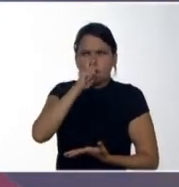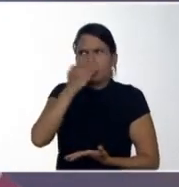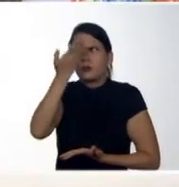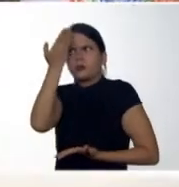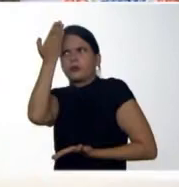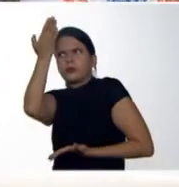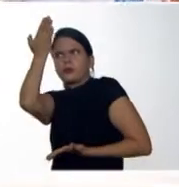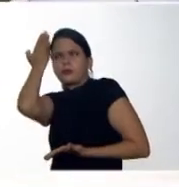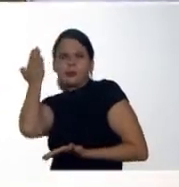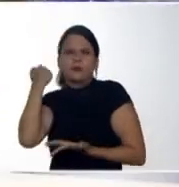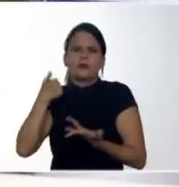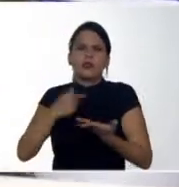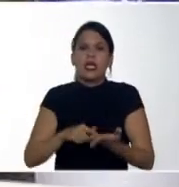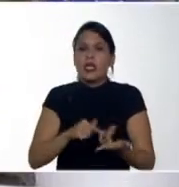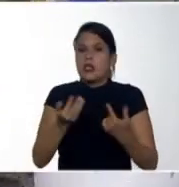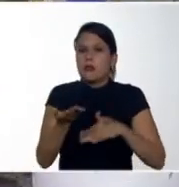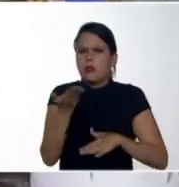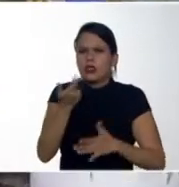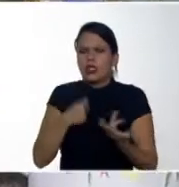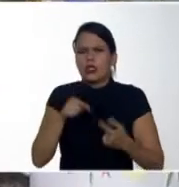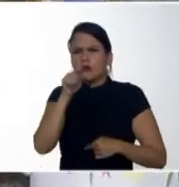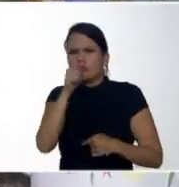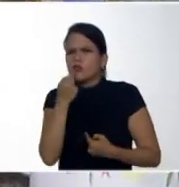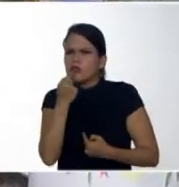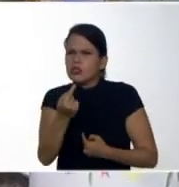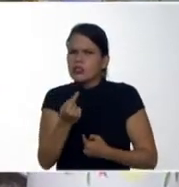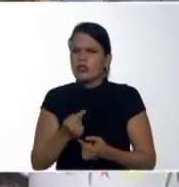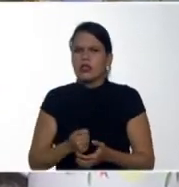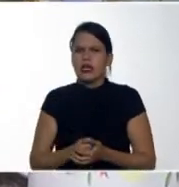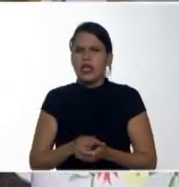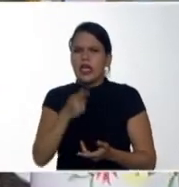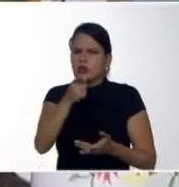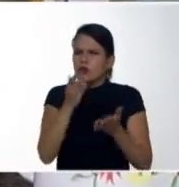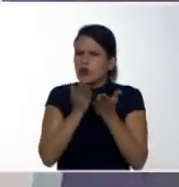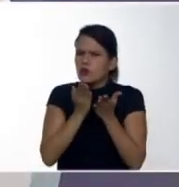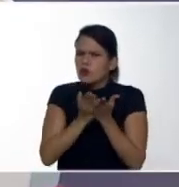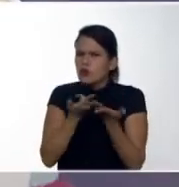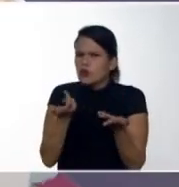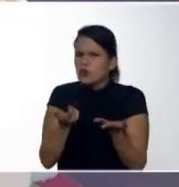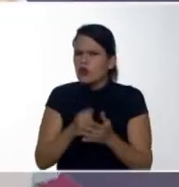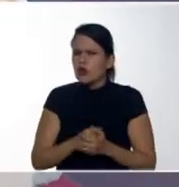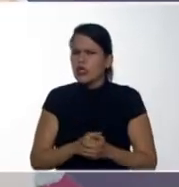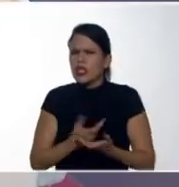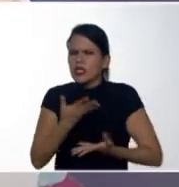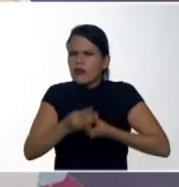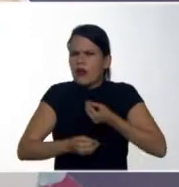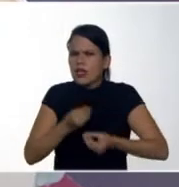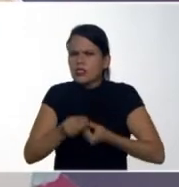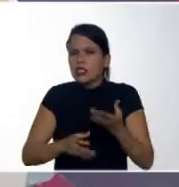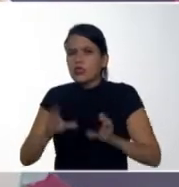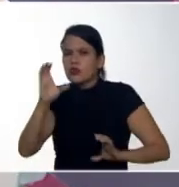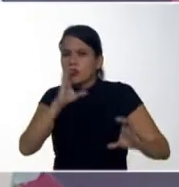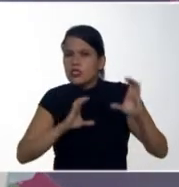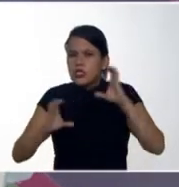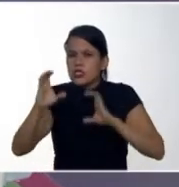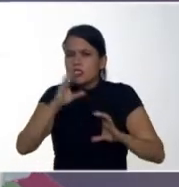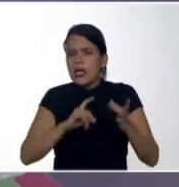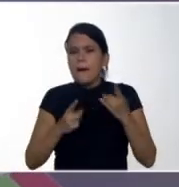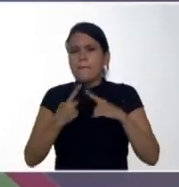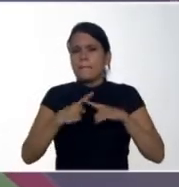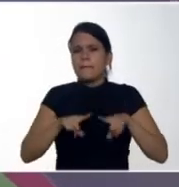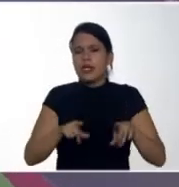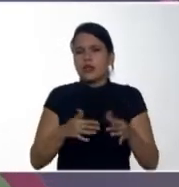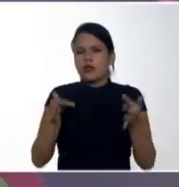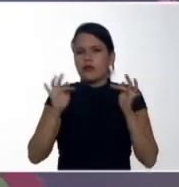¿Ok? Y es importante, como tú dices, esos estudiosos estaban haciendo ciencia, pero de